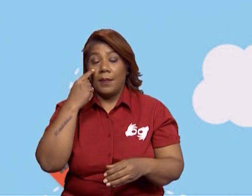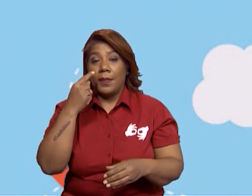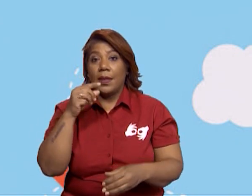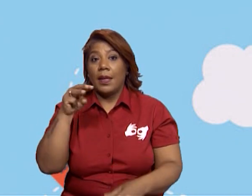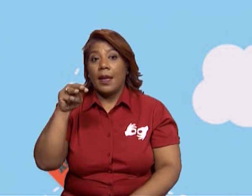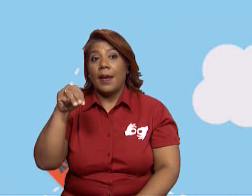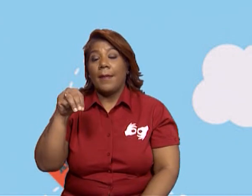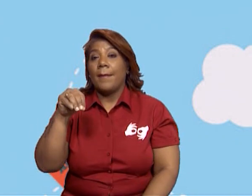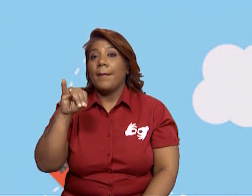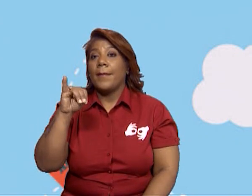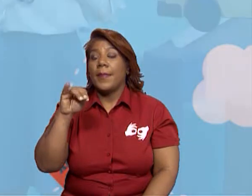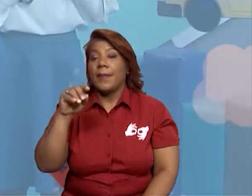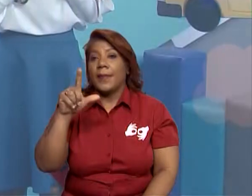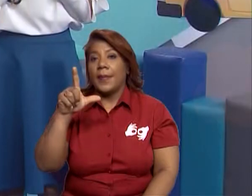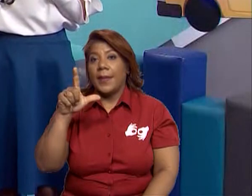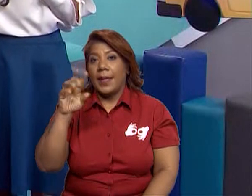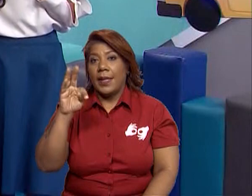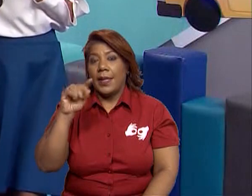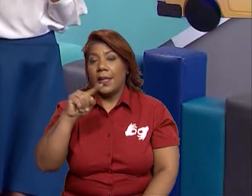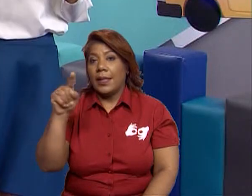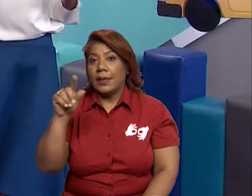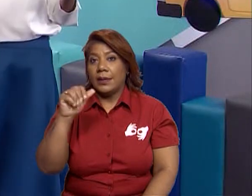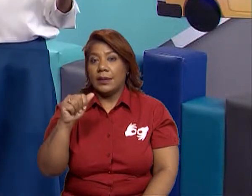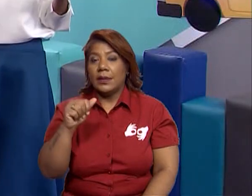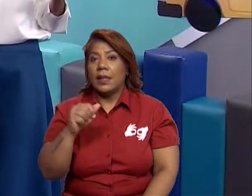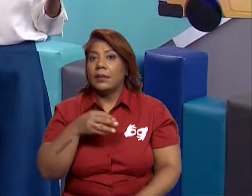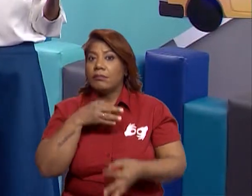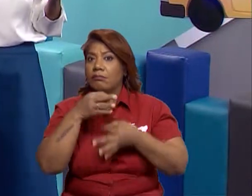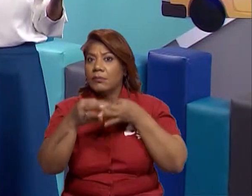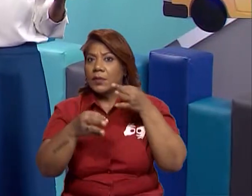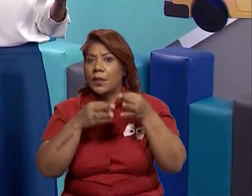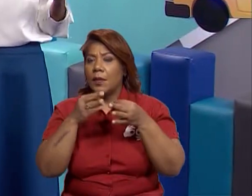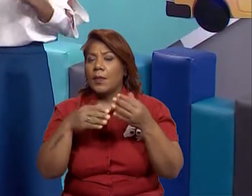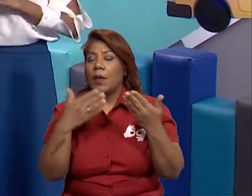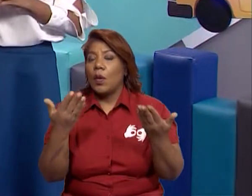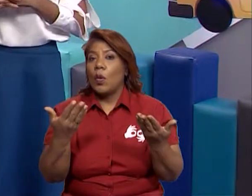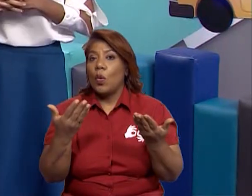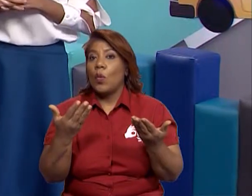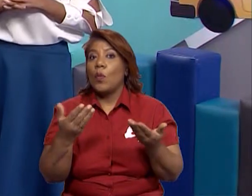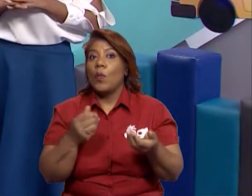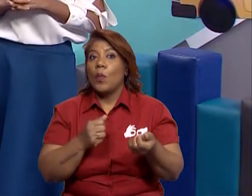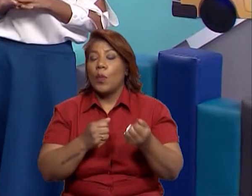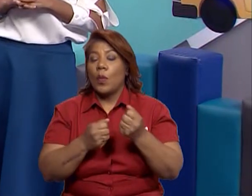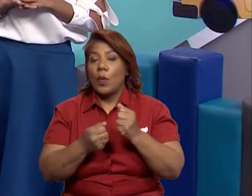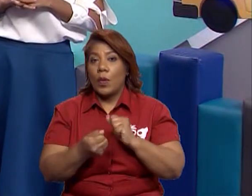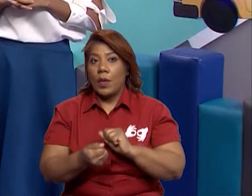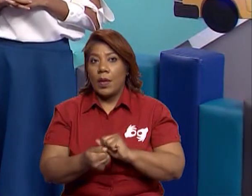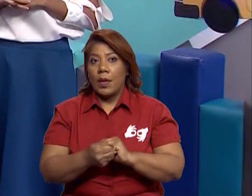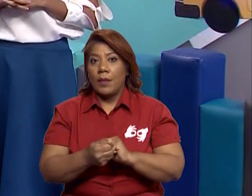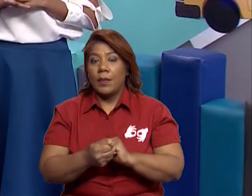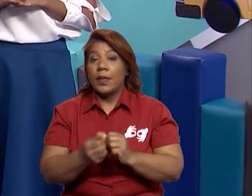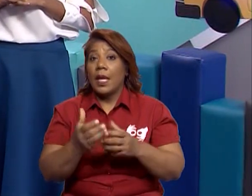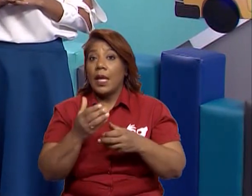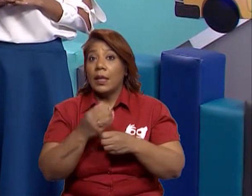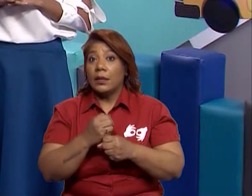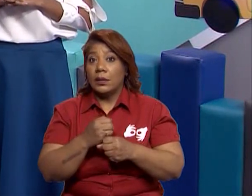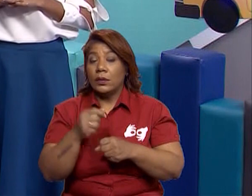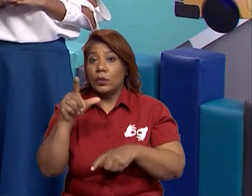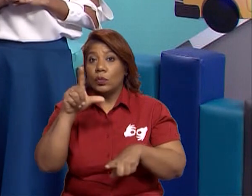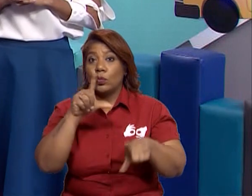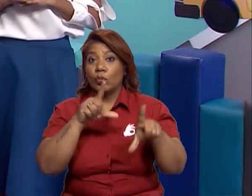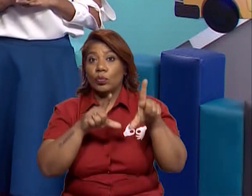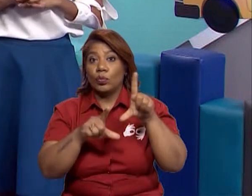Milixa, Victoria, que nos va a decir cómo son los cambios del estado del agua. Oye, Milixa nos hizo una tremenda